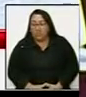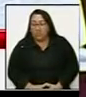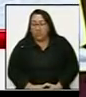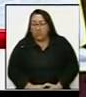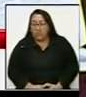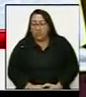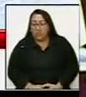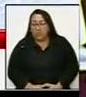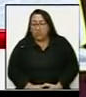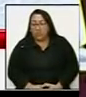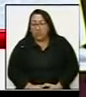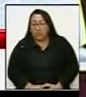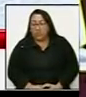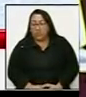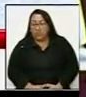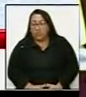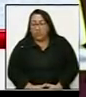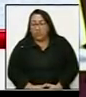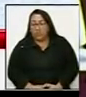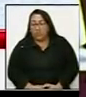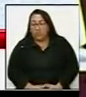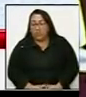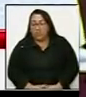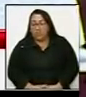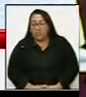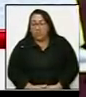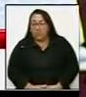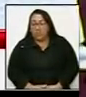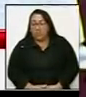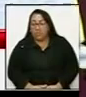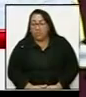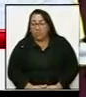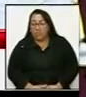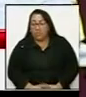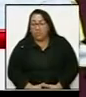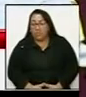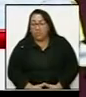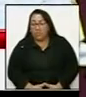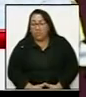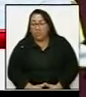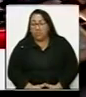Entonces leemos, por favor, la... ¿No entró? Ya está. Excepción del artículo 6. Ya está.